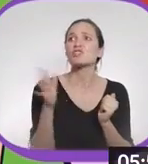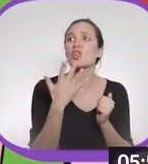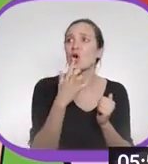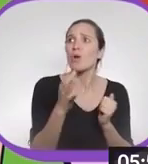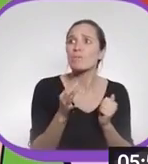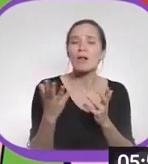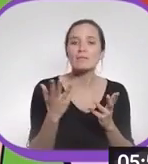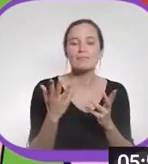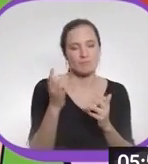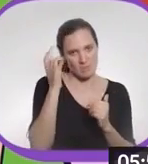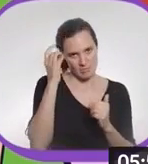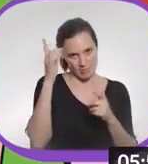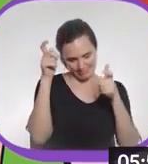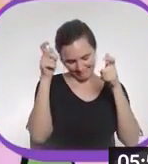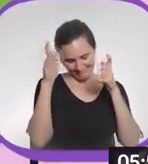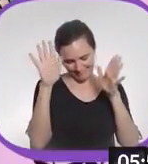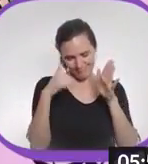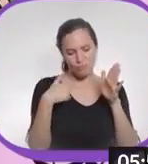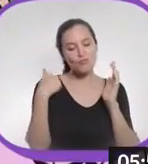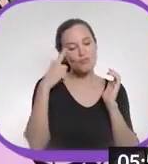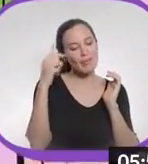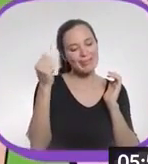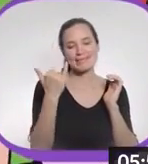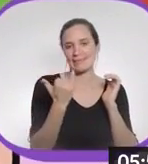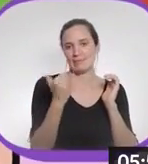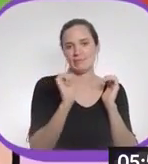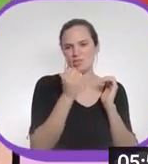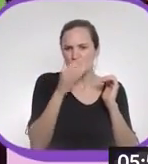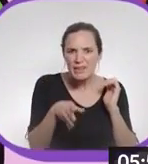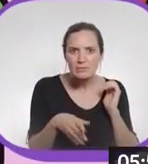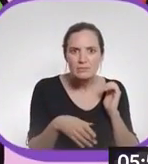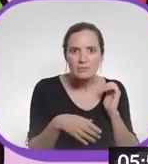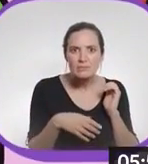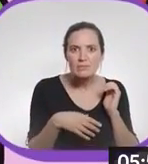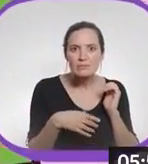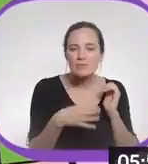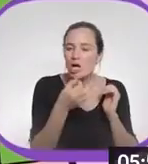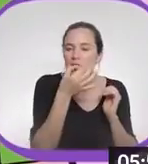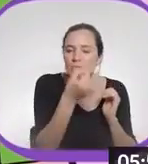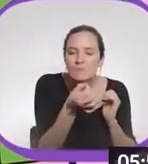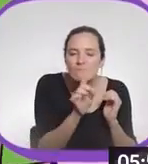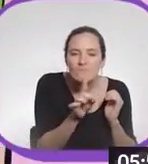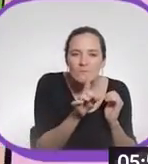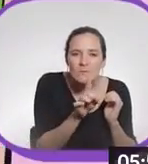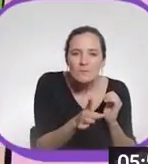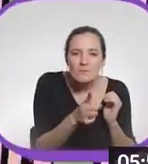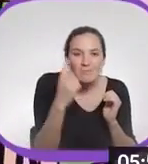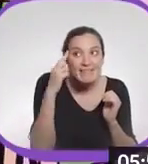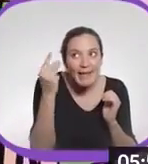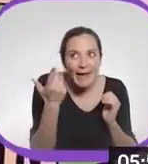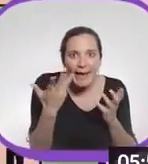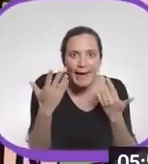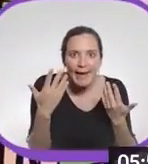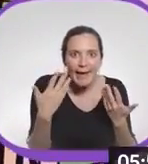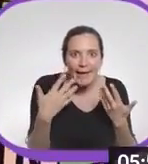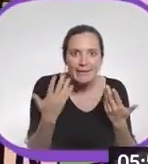Si me permite su bajeza, tengo una teoría. ¡Escúpela! ¡No la goma de mascar, la teoría! ¡Y métete al casillero